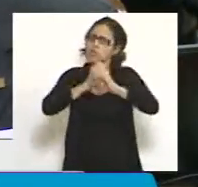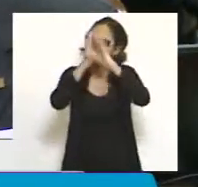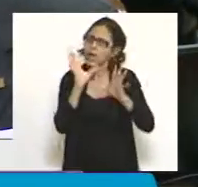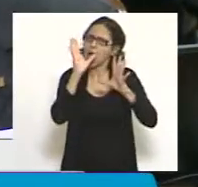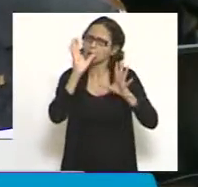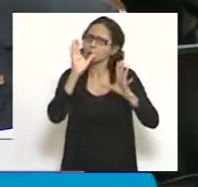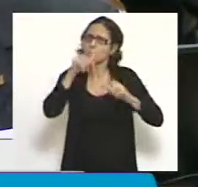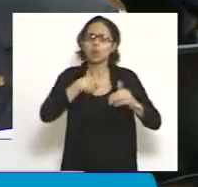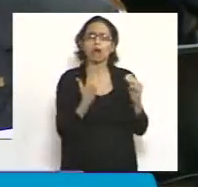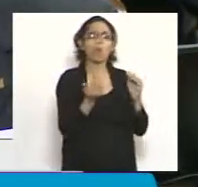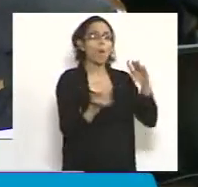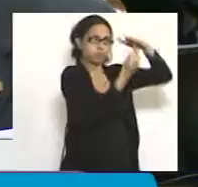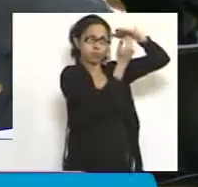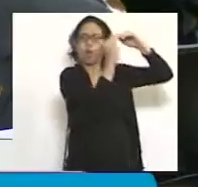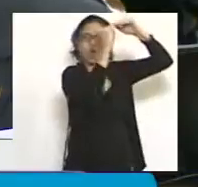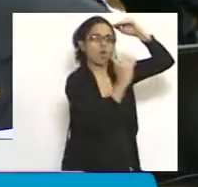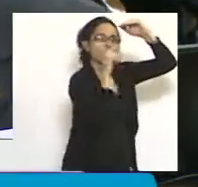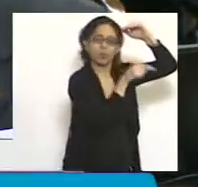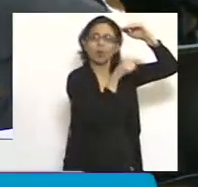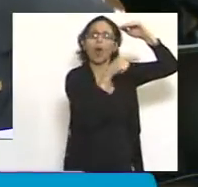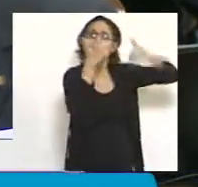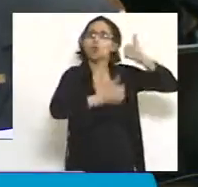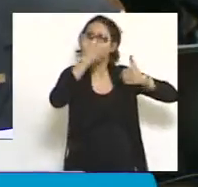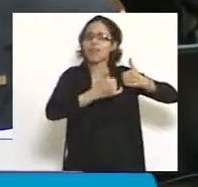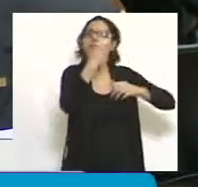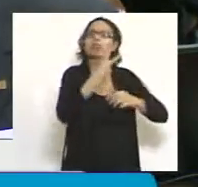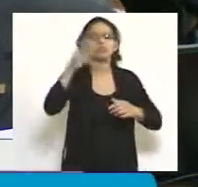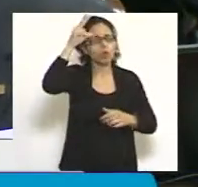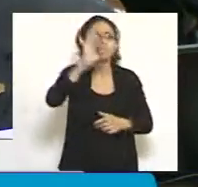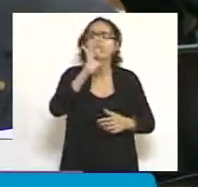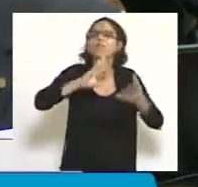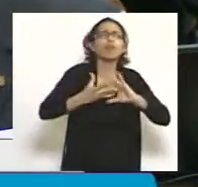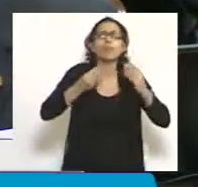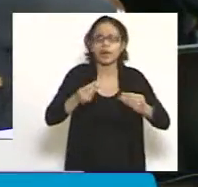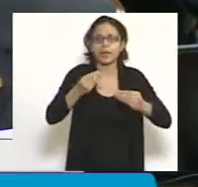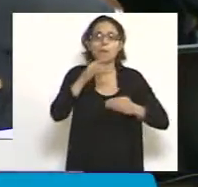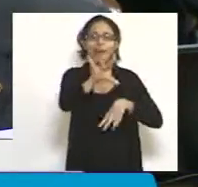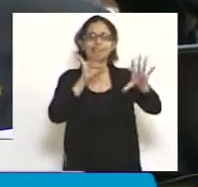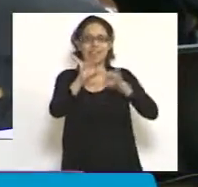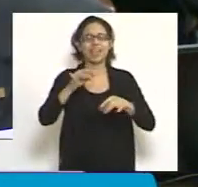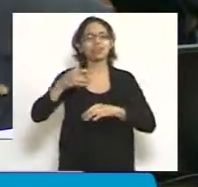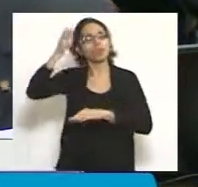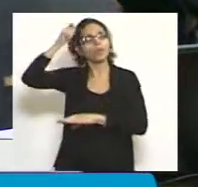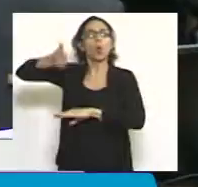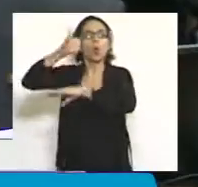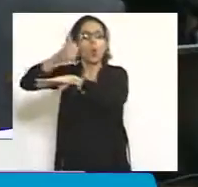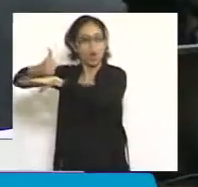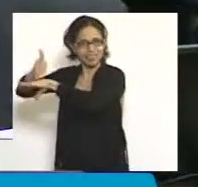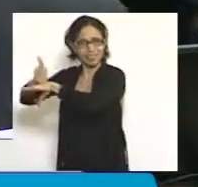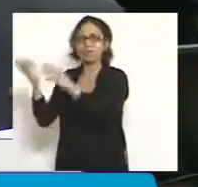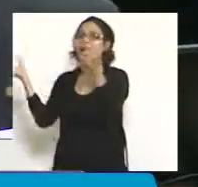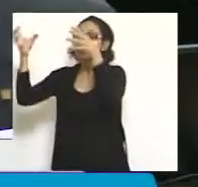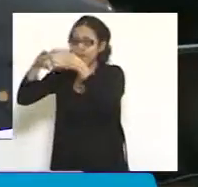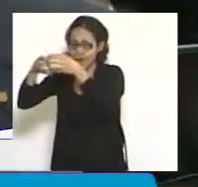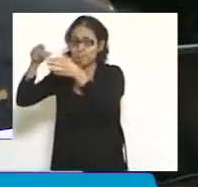Consejo de la Magistratura que es el concurso 280, que es para designar jueces de la Cámara de Casación Penal, donde